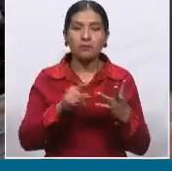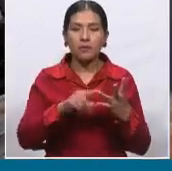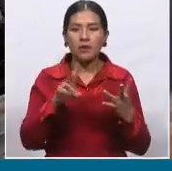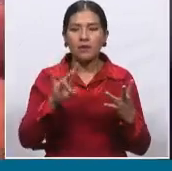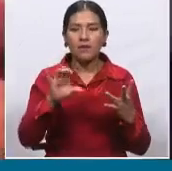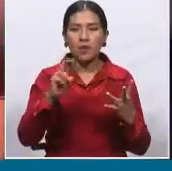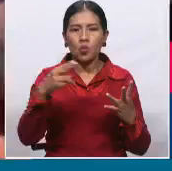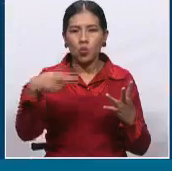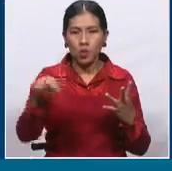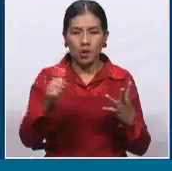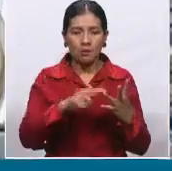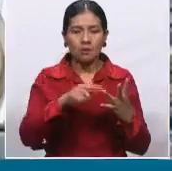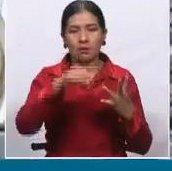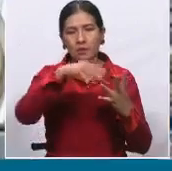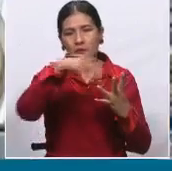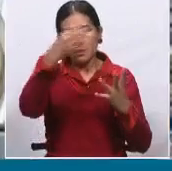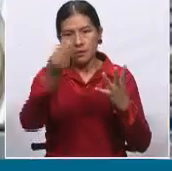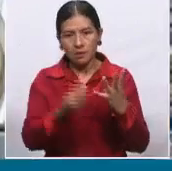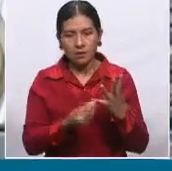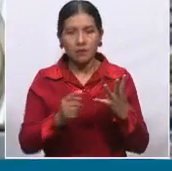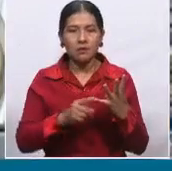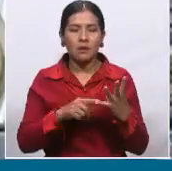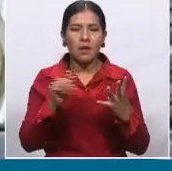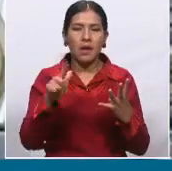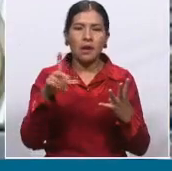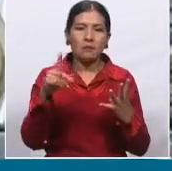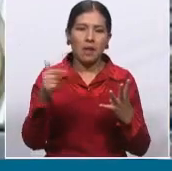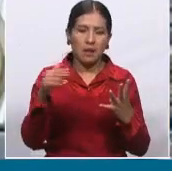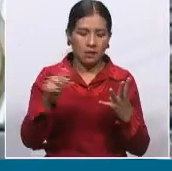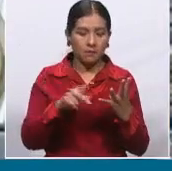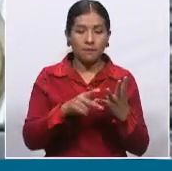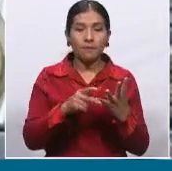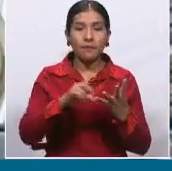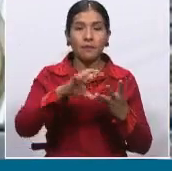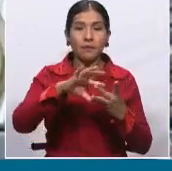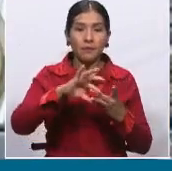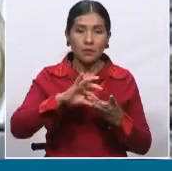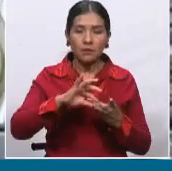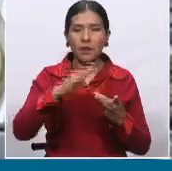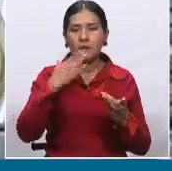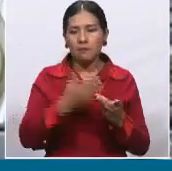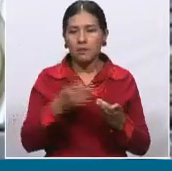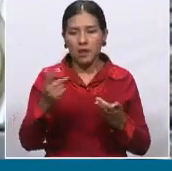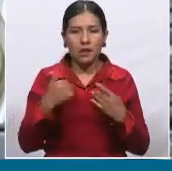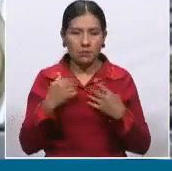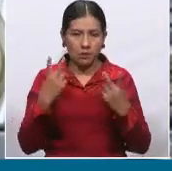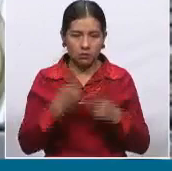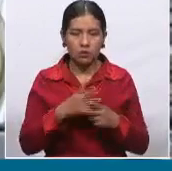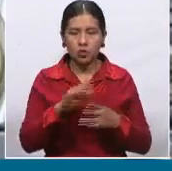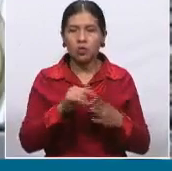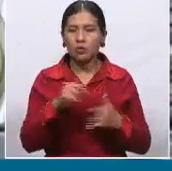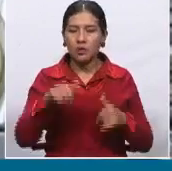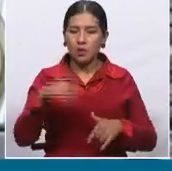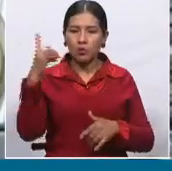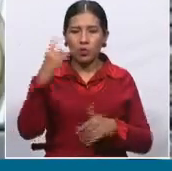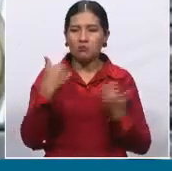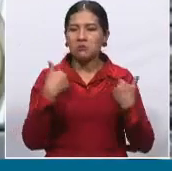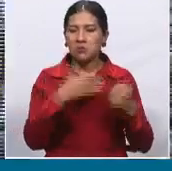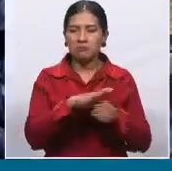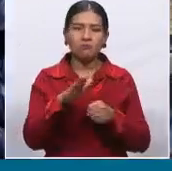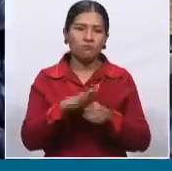vicuña, del cual desciende la alpaca. Así que esta es la bonita novedad que tiene Bolivia.